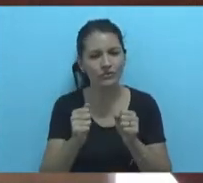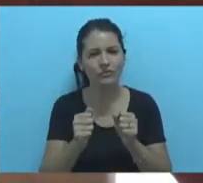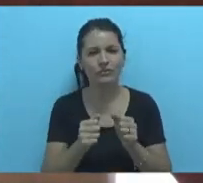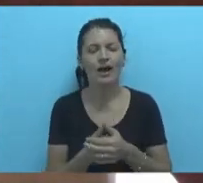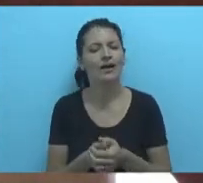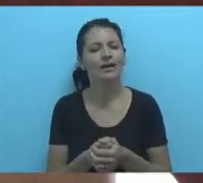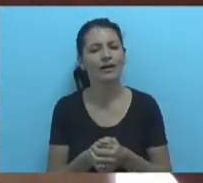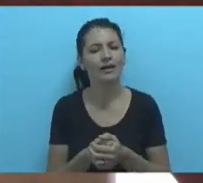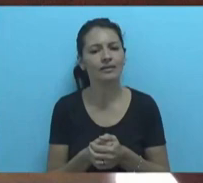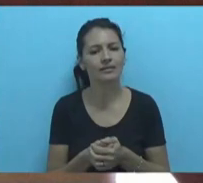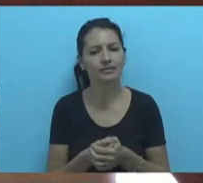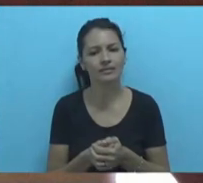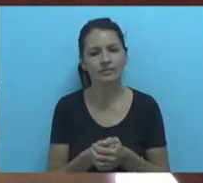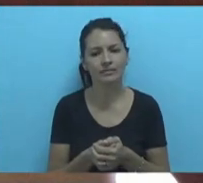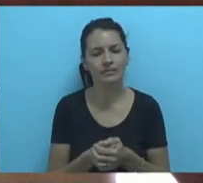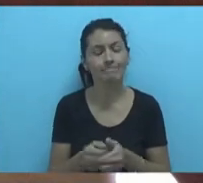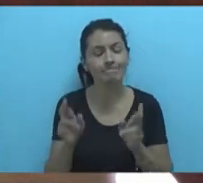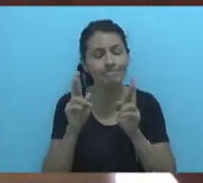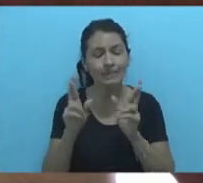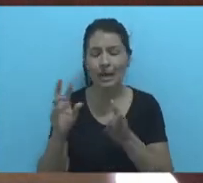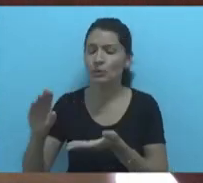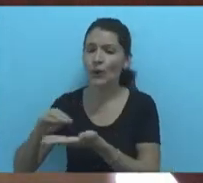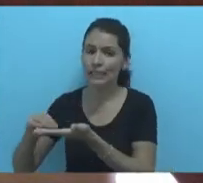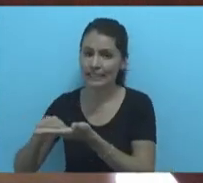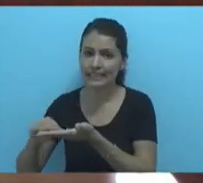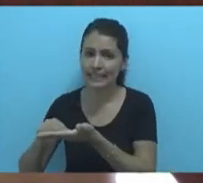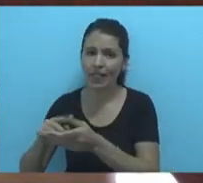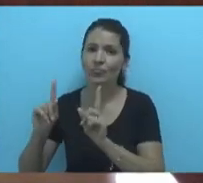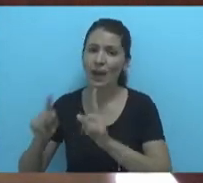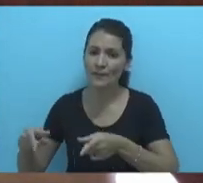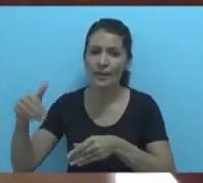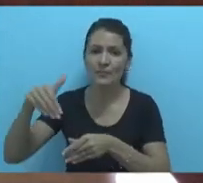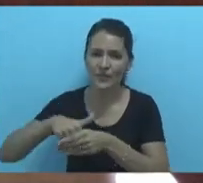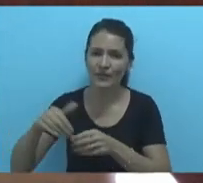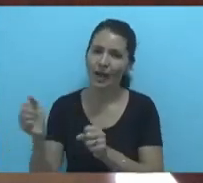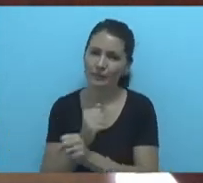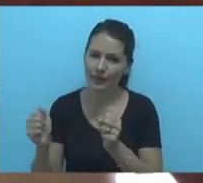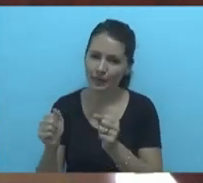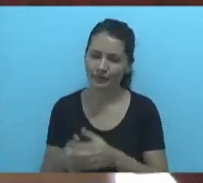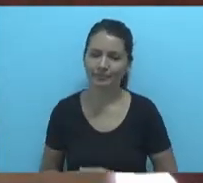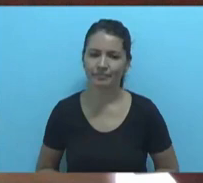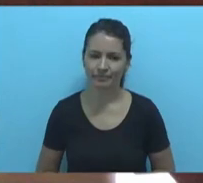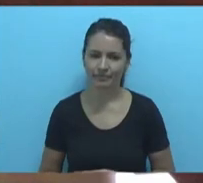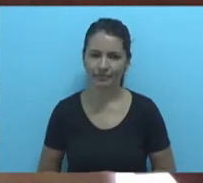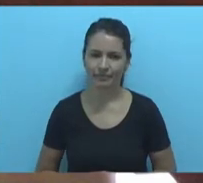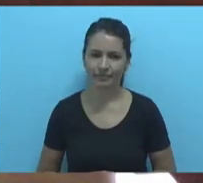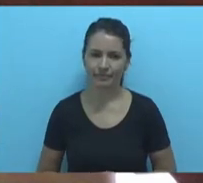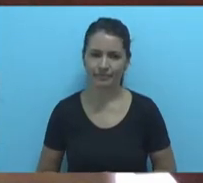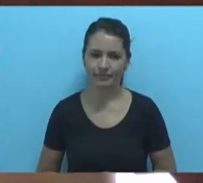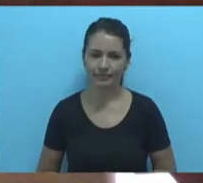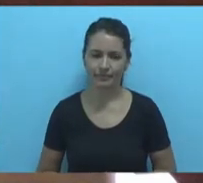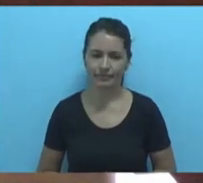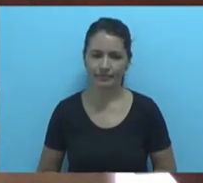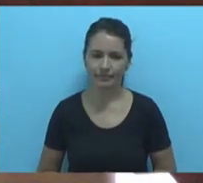visto bueno de la legislatura y esperamos también que el Senado prontamente le dé el tratamiento y la aprobación